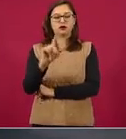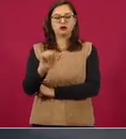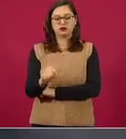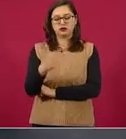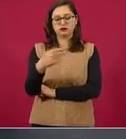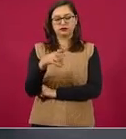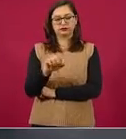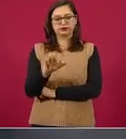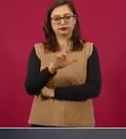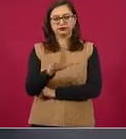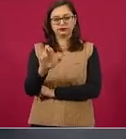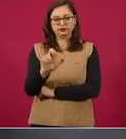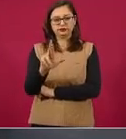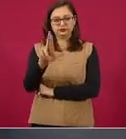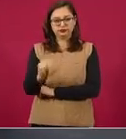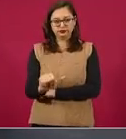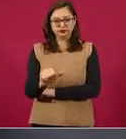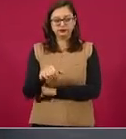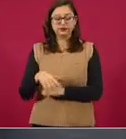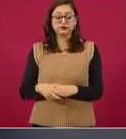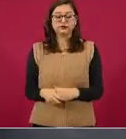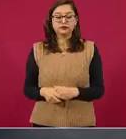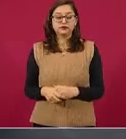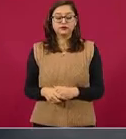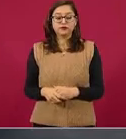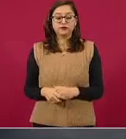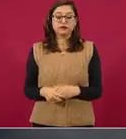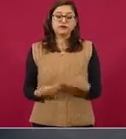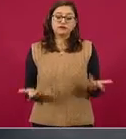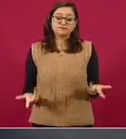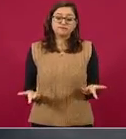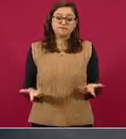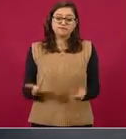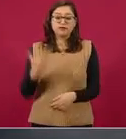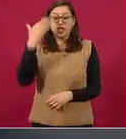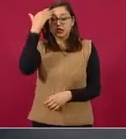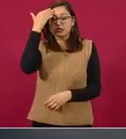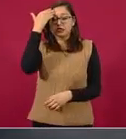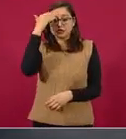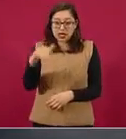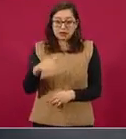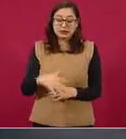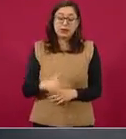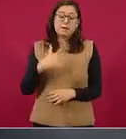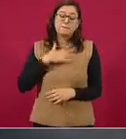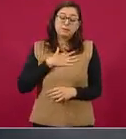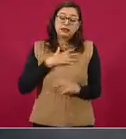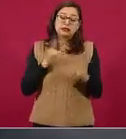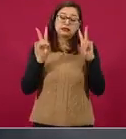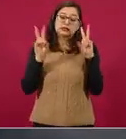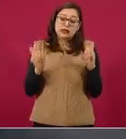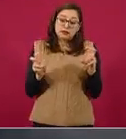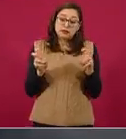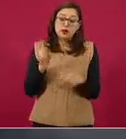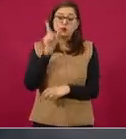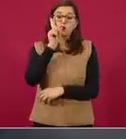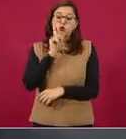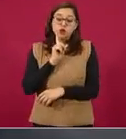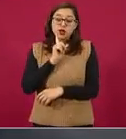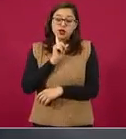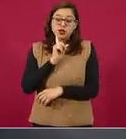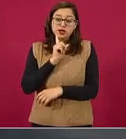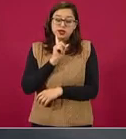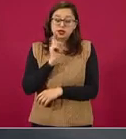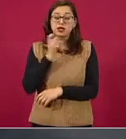Bueno, como muchos saben, mi tema es justamente el tema de género, mujeres, niñas y niños. Pero en